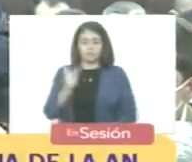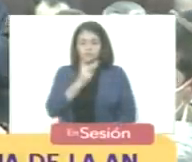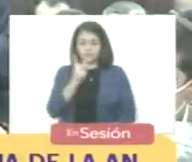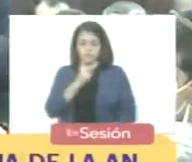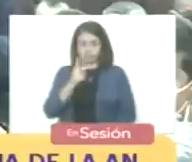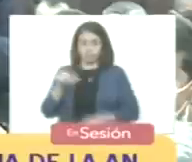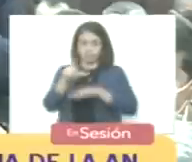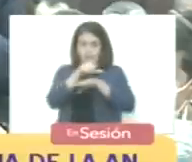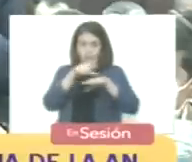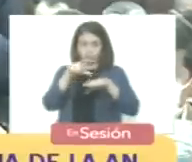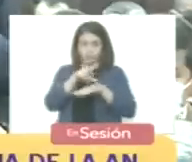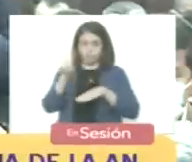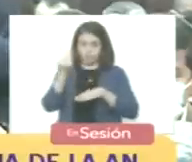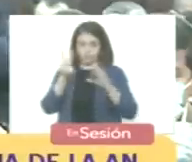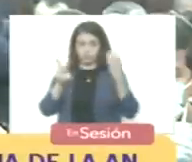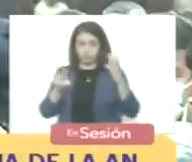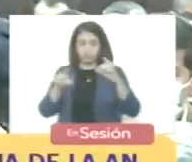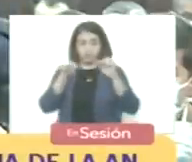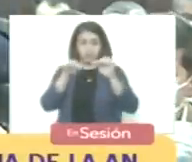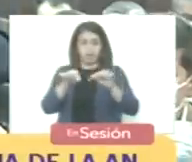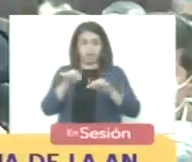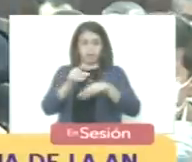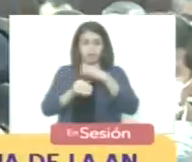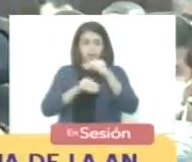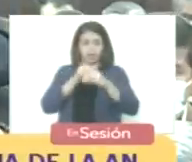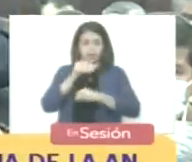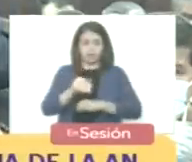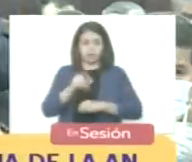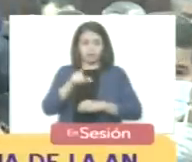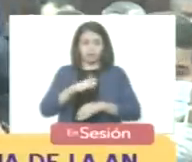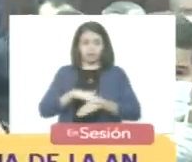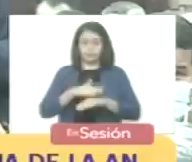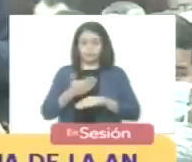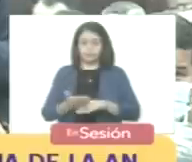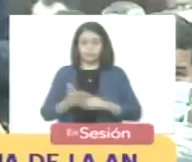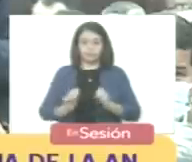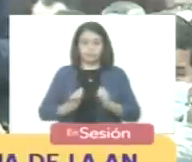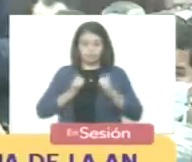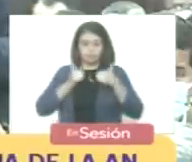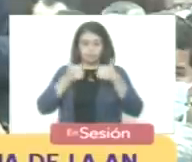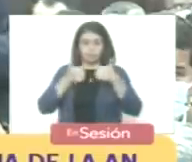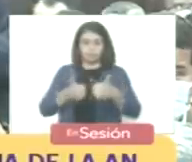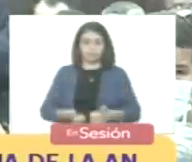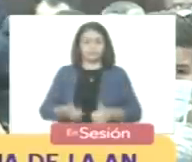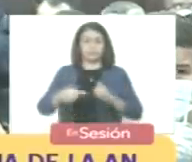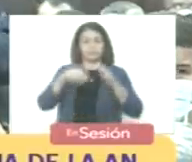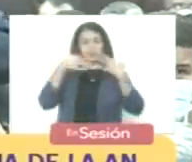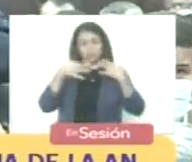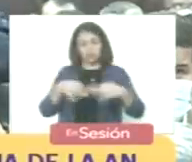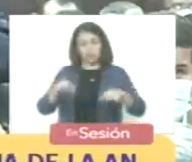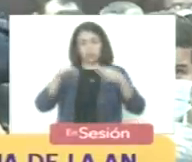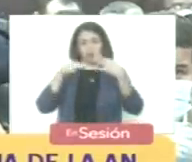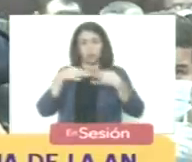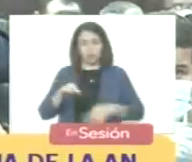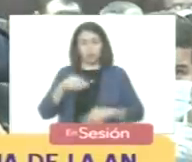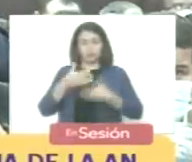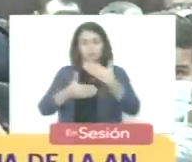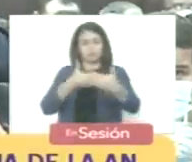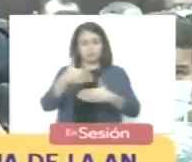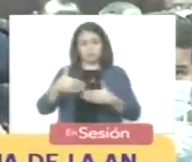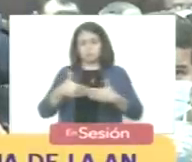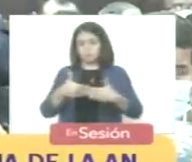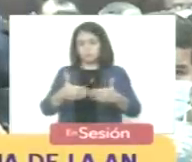gobiernos. Obviamente, esto sería a partir de la normalización, de la